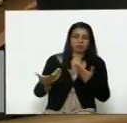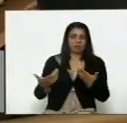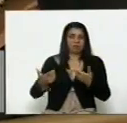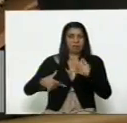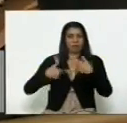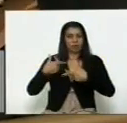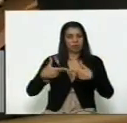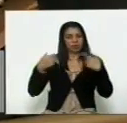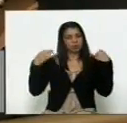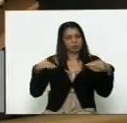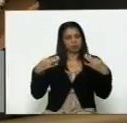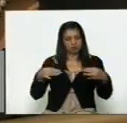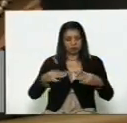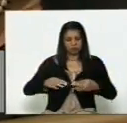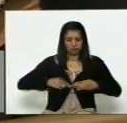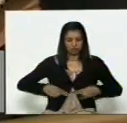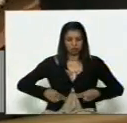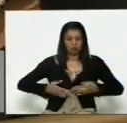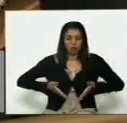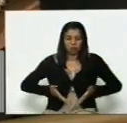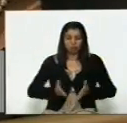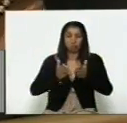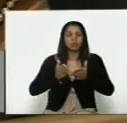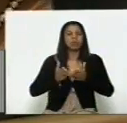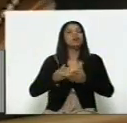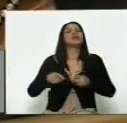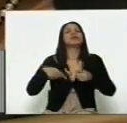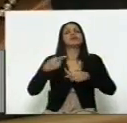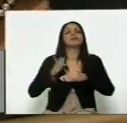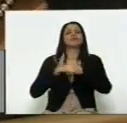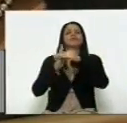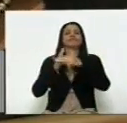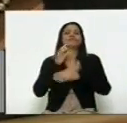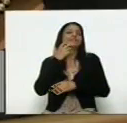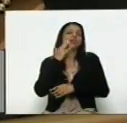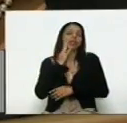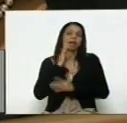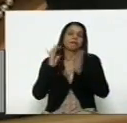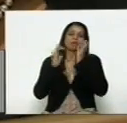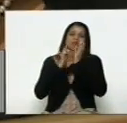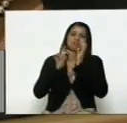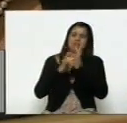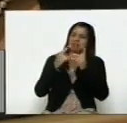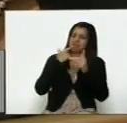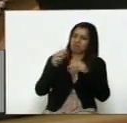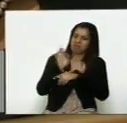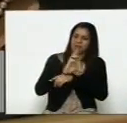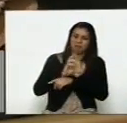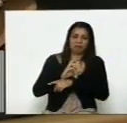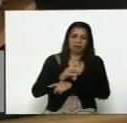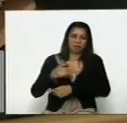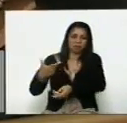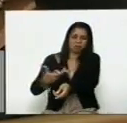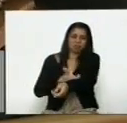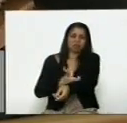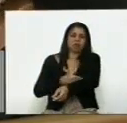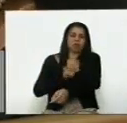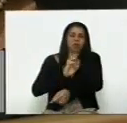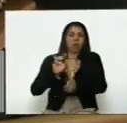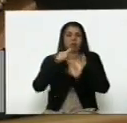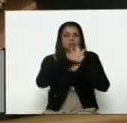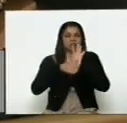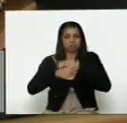proceso natural del parto y nacimiento mediante el uso de técnicas de aceleración o quirúrgicas